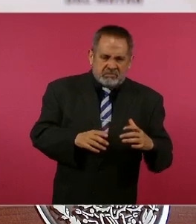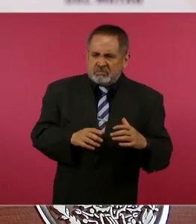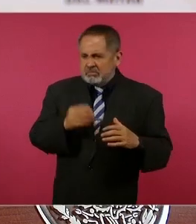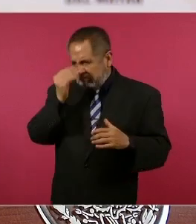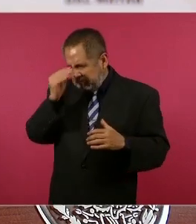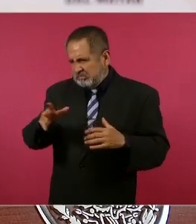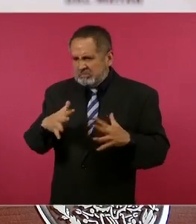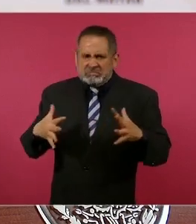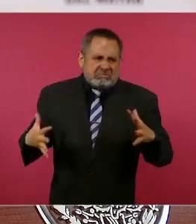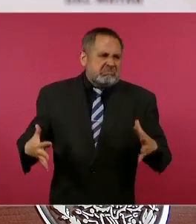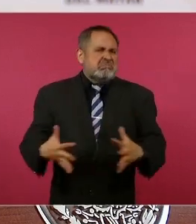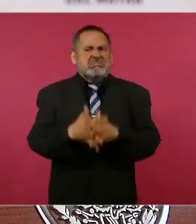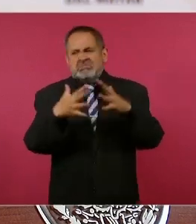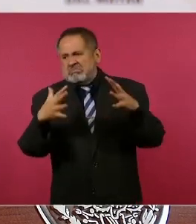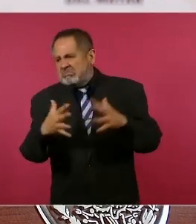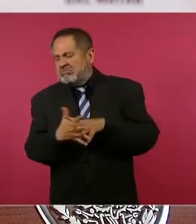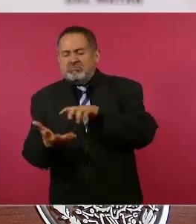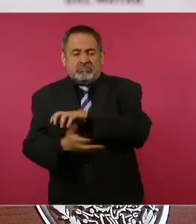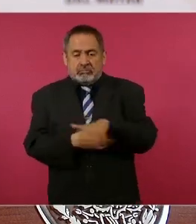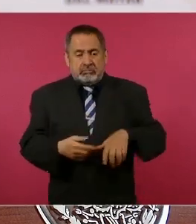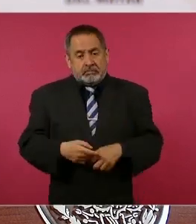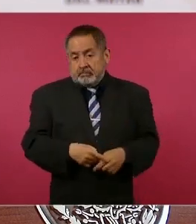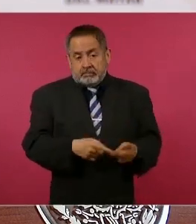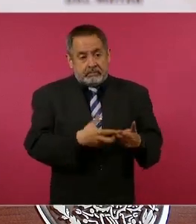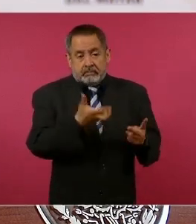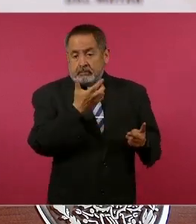Esa es otra característica.